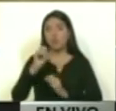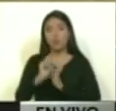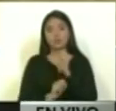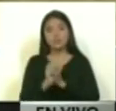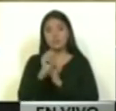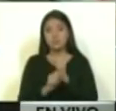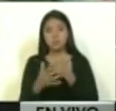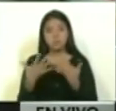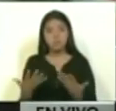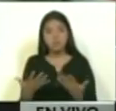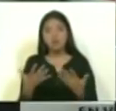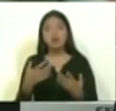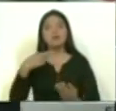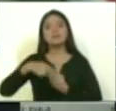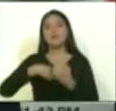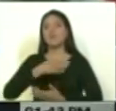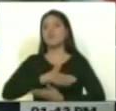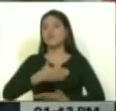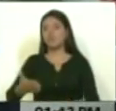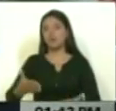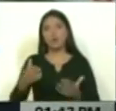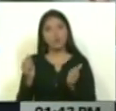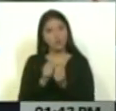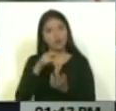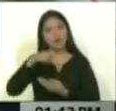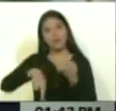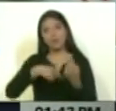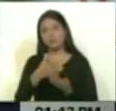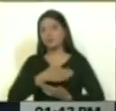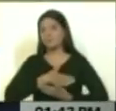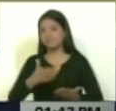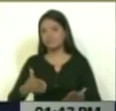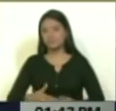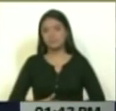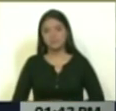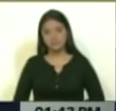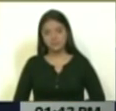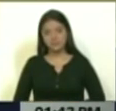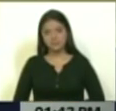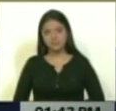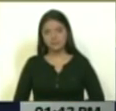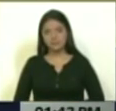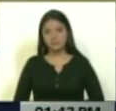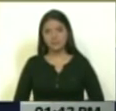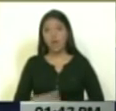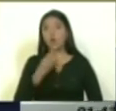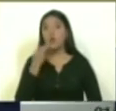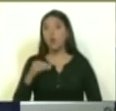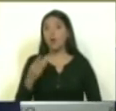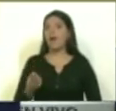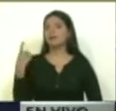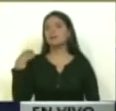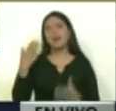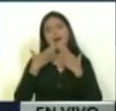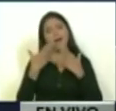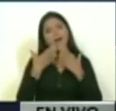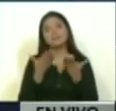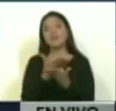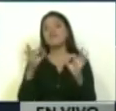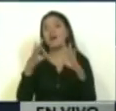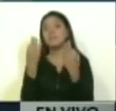están a plena revolución, con la revolución pero a plena revolución. Los jóvenes ayer estaban muy agradecidos, sus